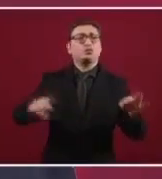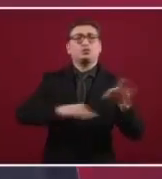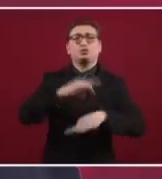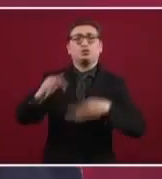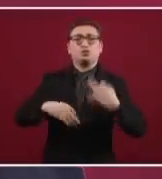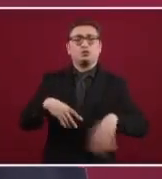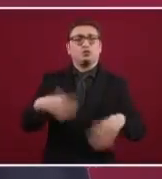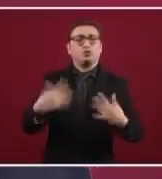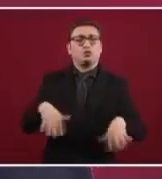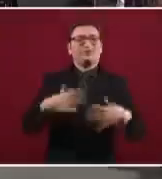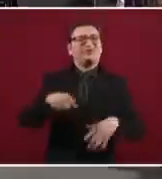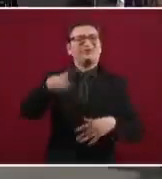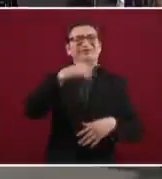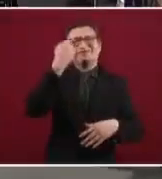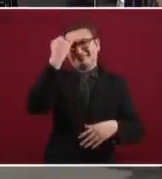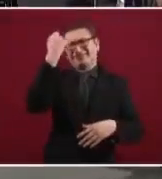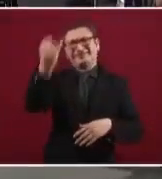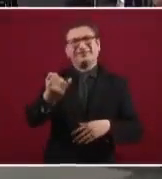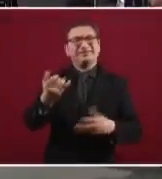lo